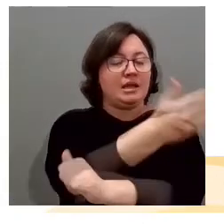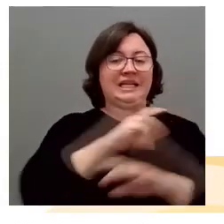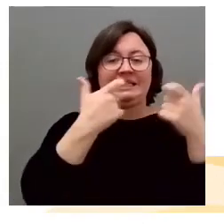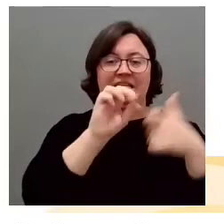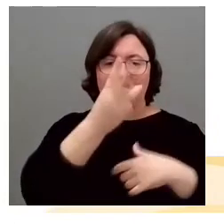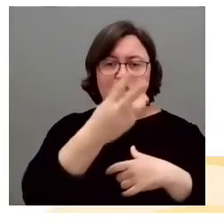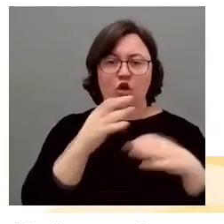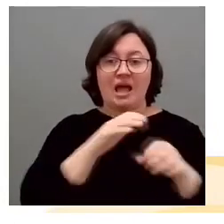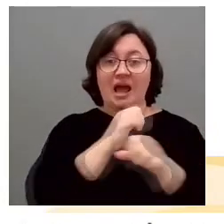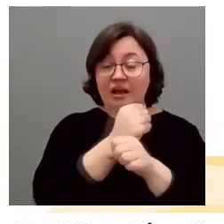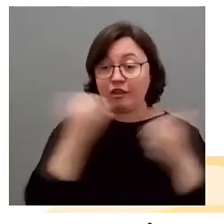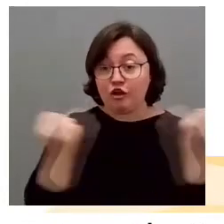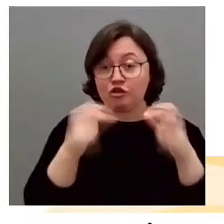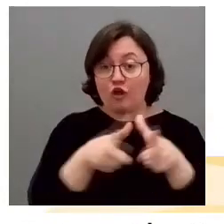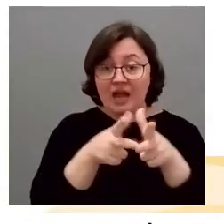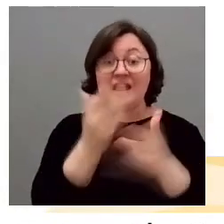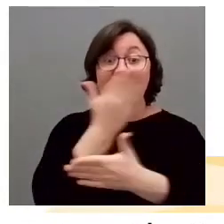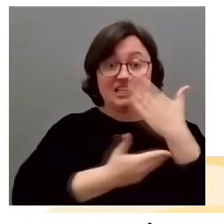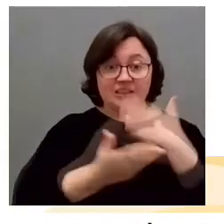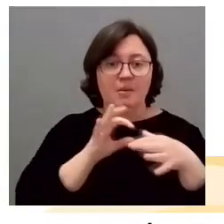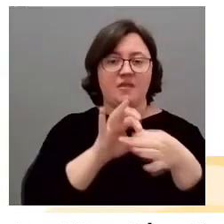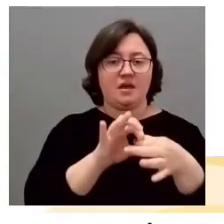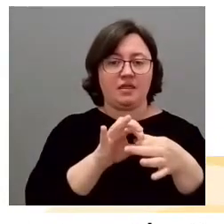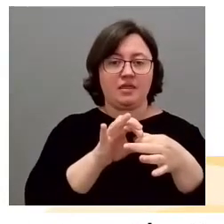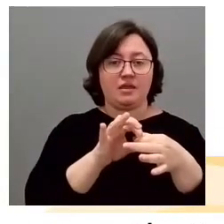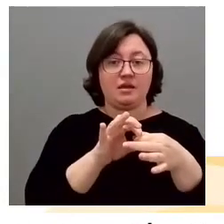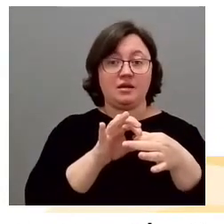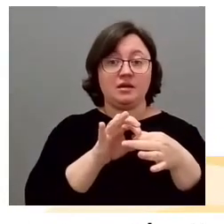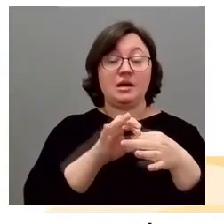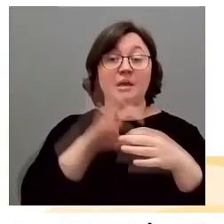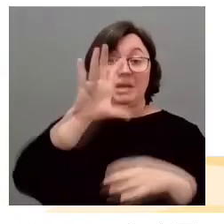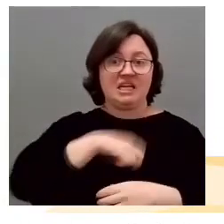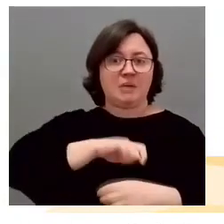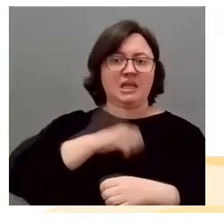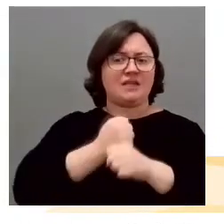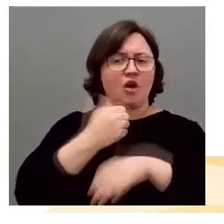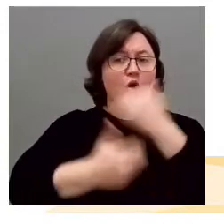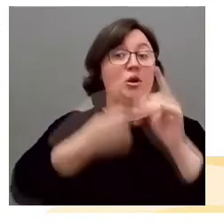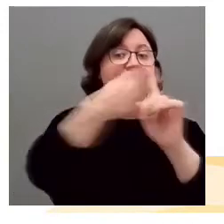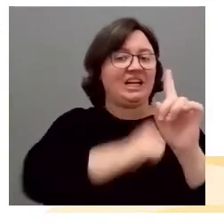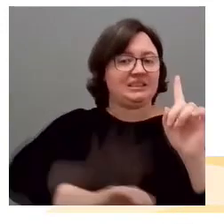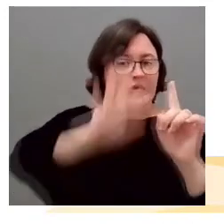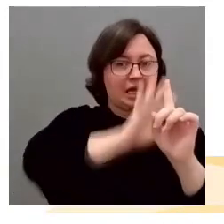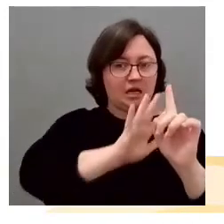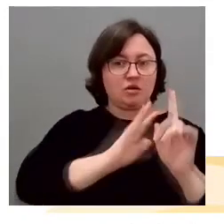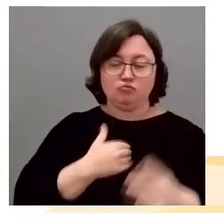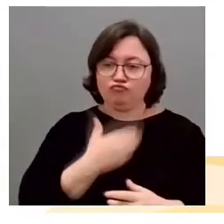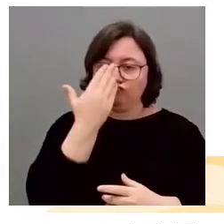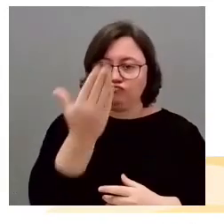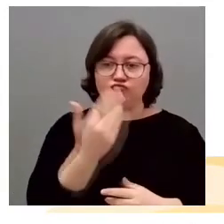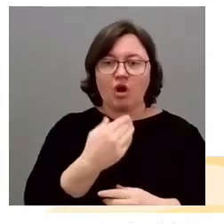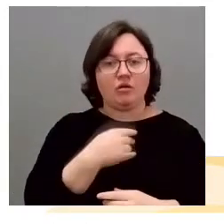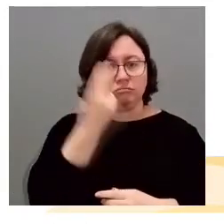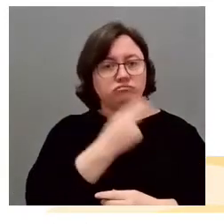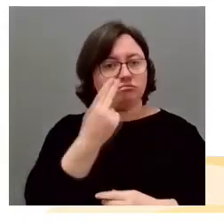acción social de la discapacidad, concretamente, que en España desarrolla su trabajo de ámbito estatal. Y es que me creo lo que hacéis,